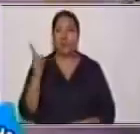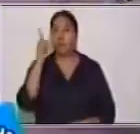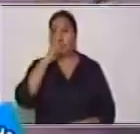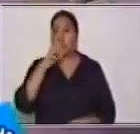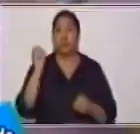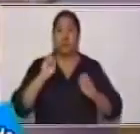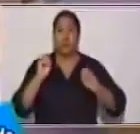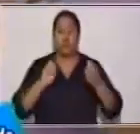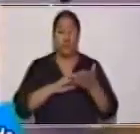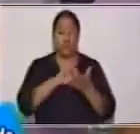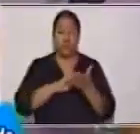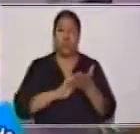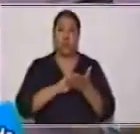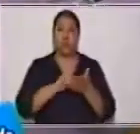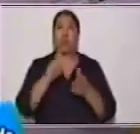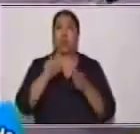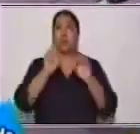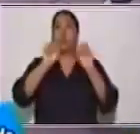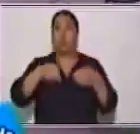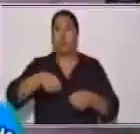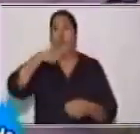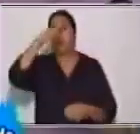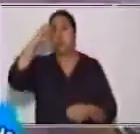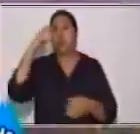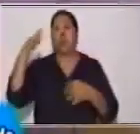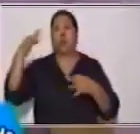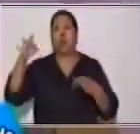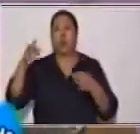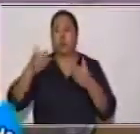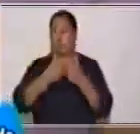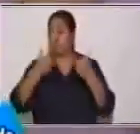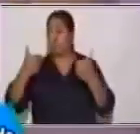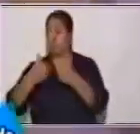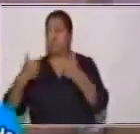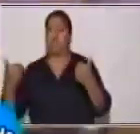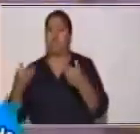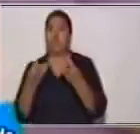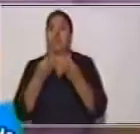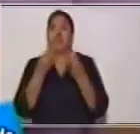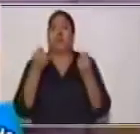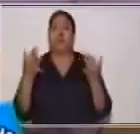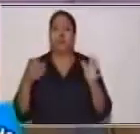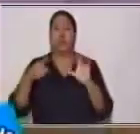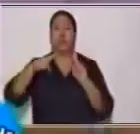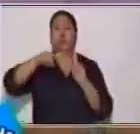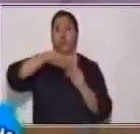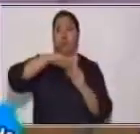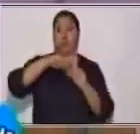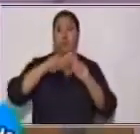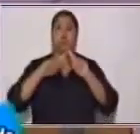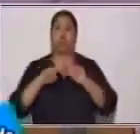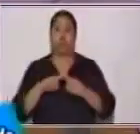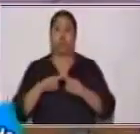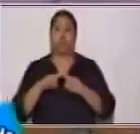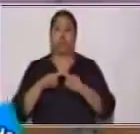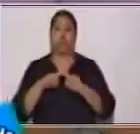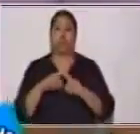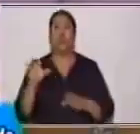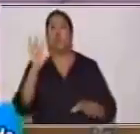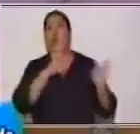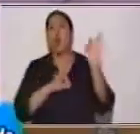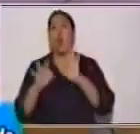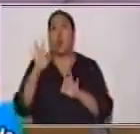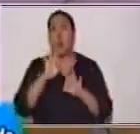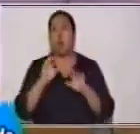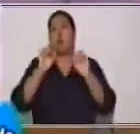una calculadora, pues puedes trabajar en una hoja por separado las operaciones de sumas y multiplicaciones, o las puedes